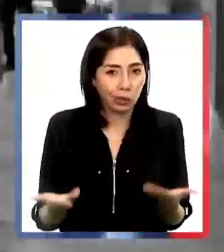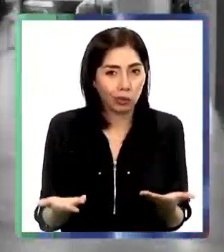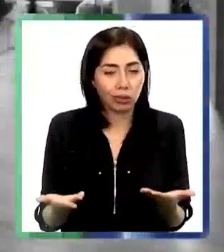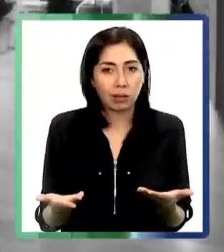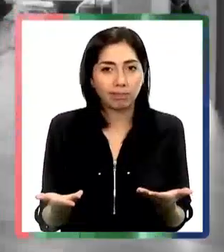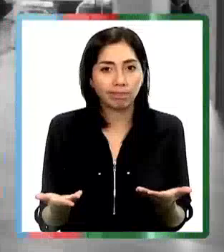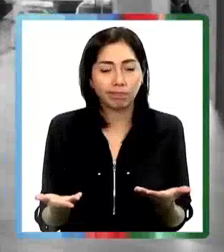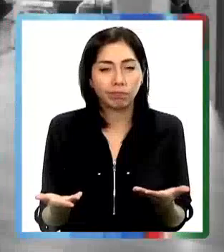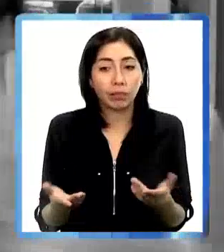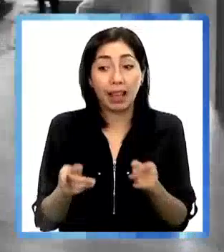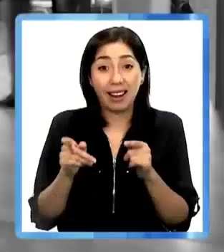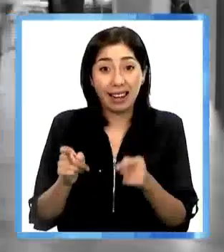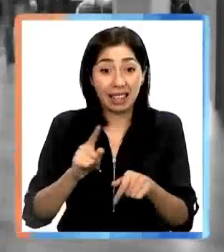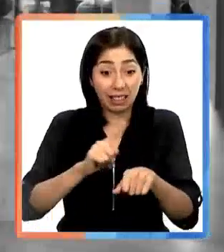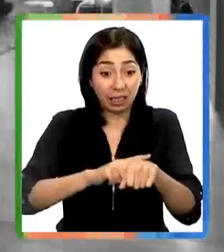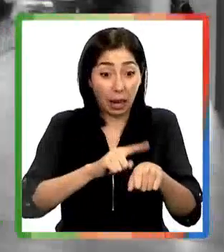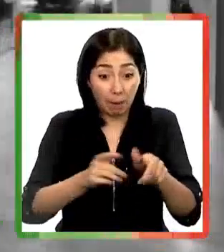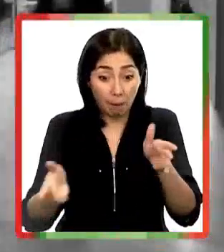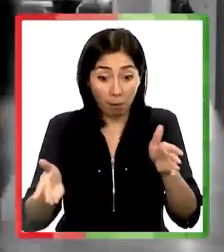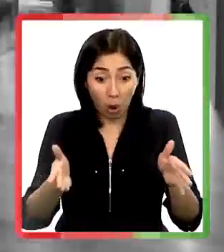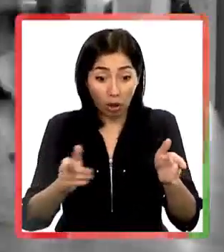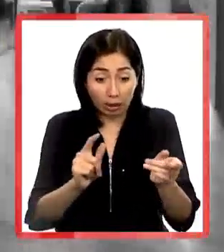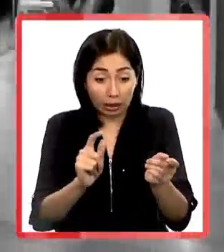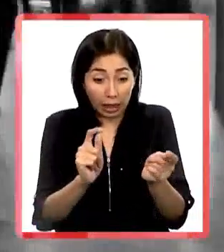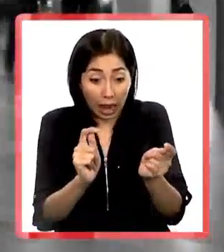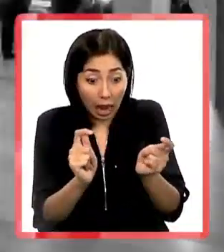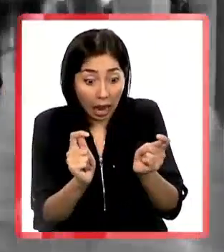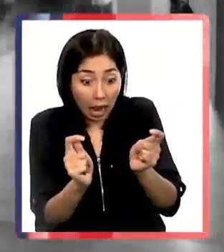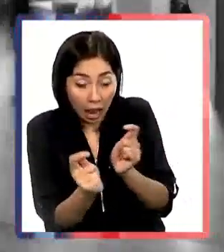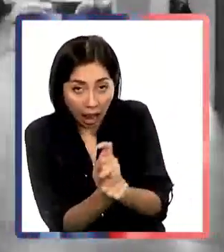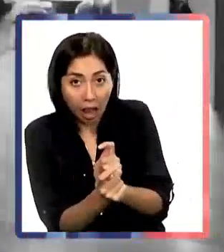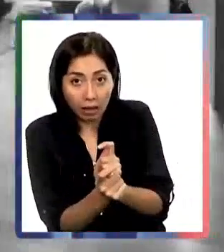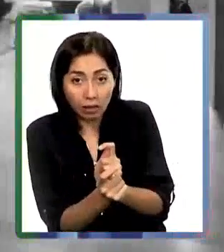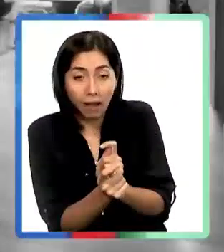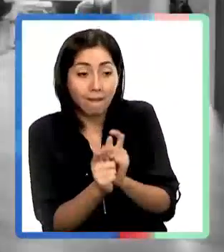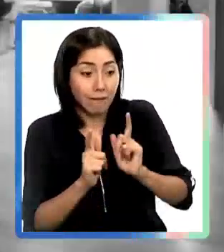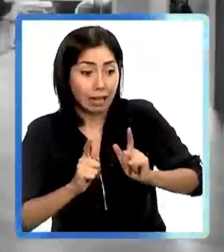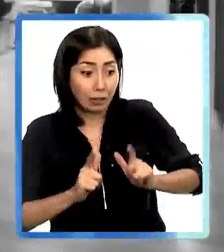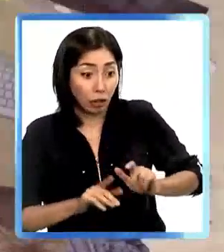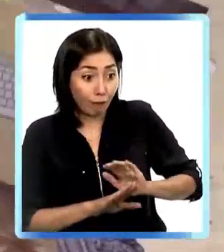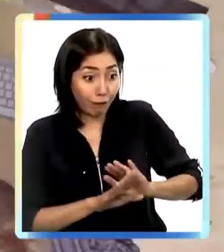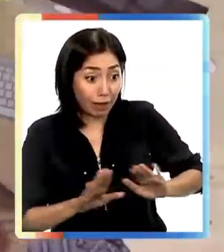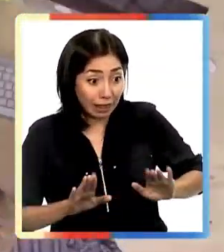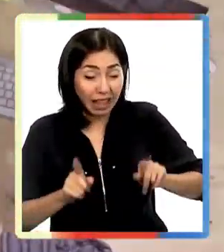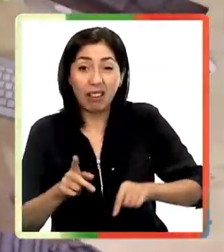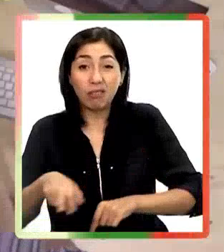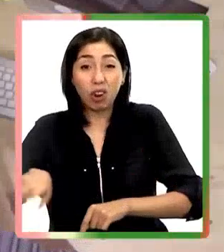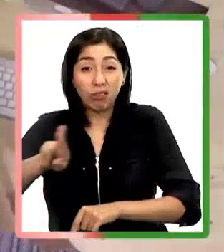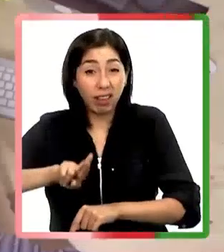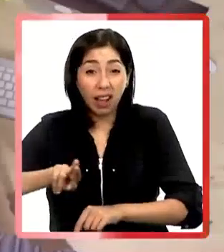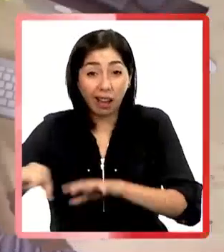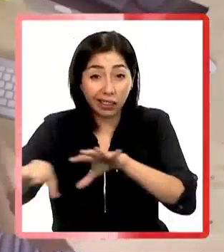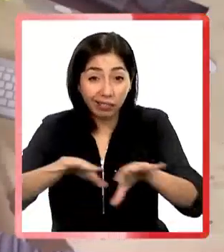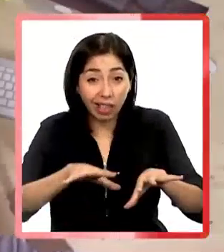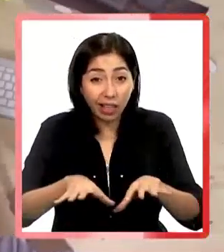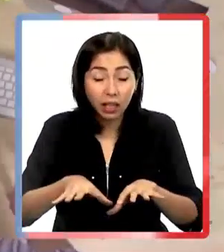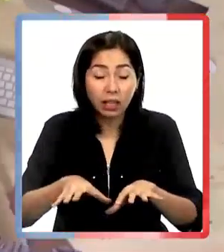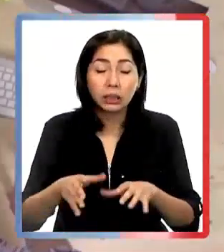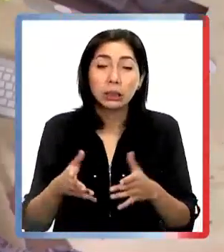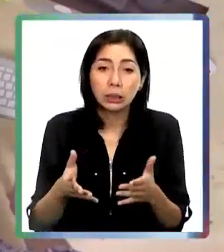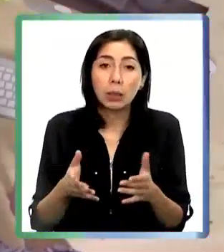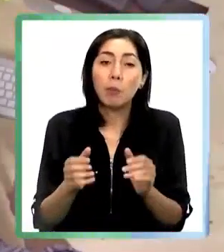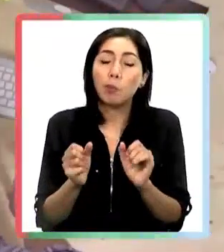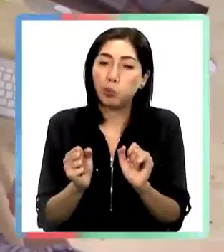Entonces, en esa transición, en ese proceso en que se terminan las vacaciones y tenemos que volver a nuestras